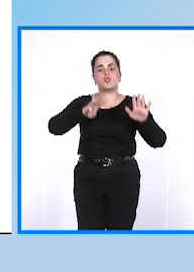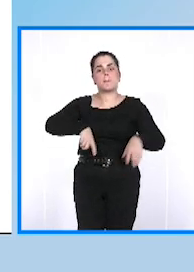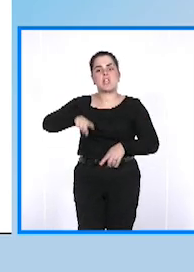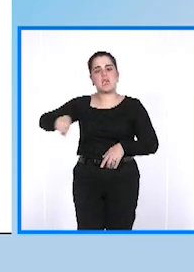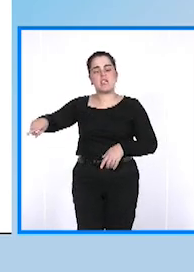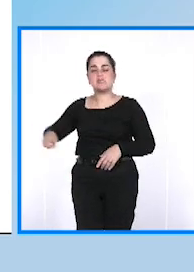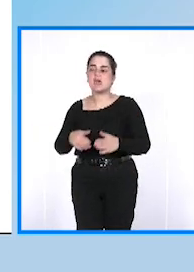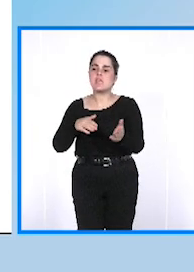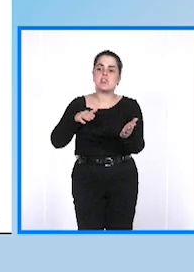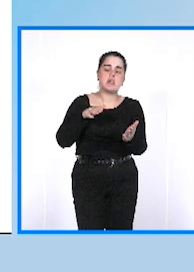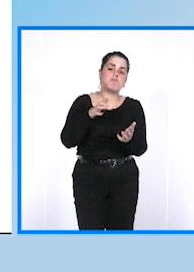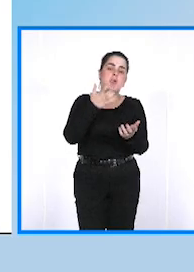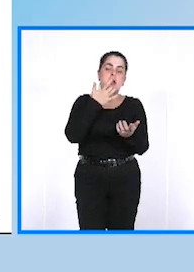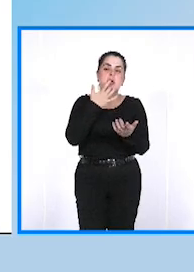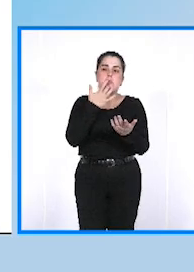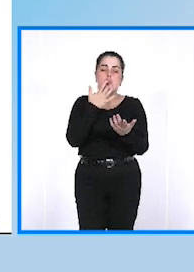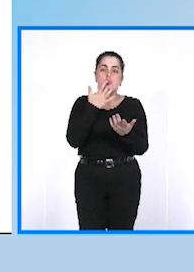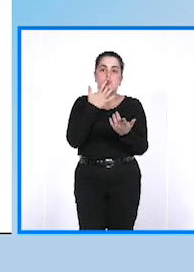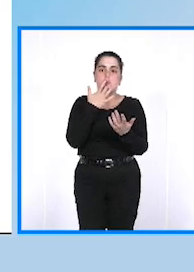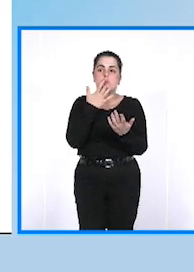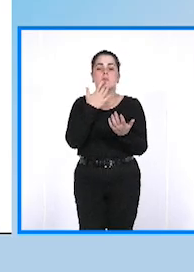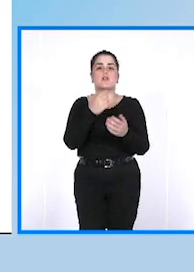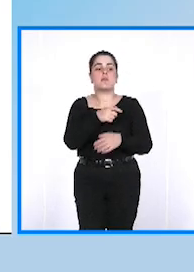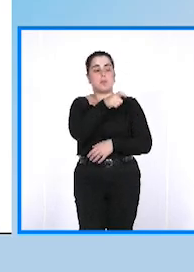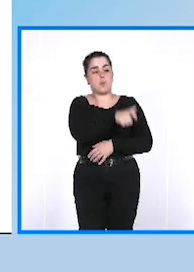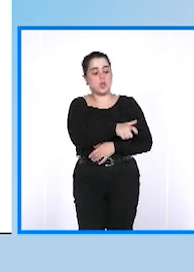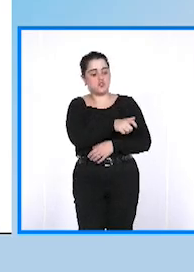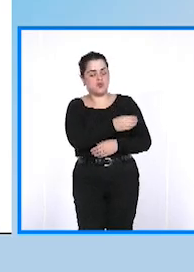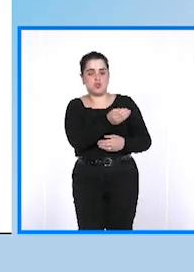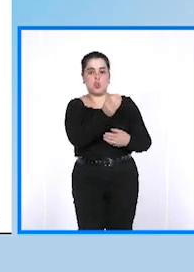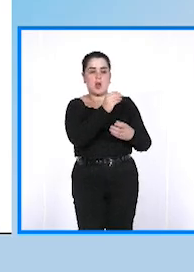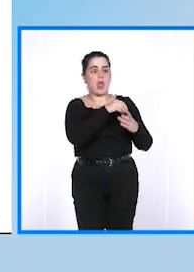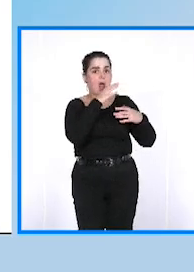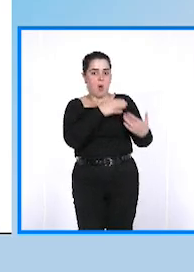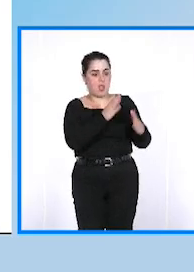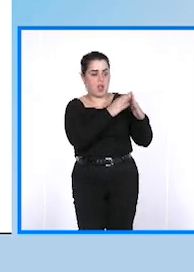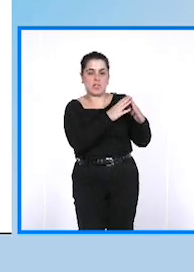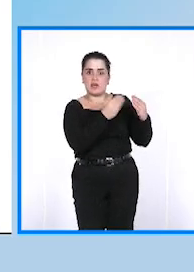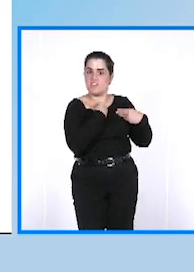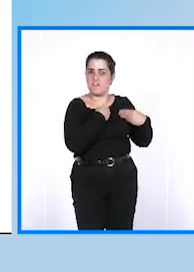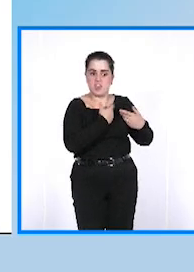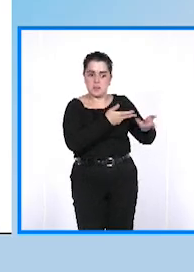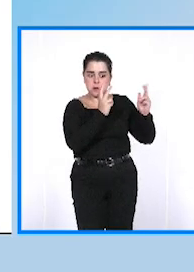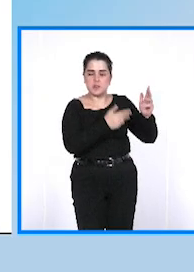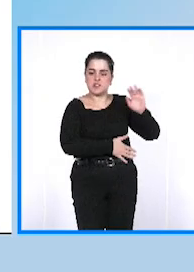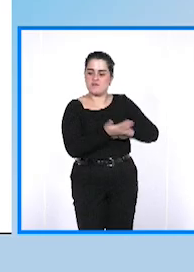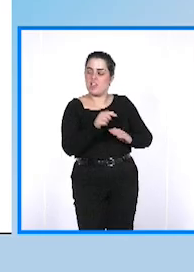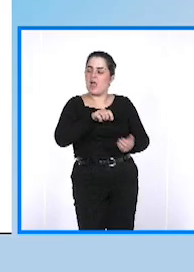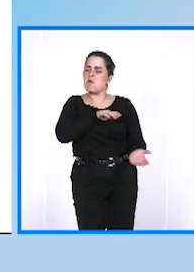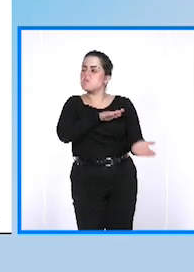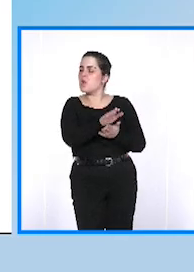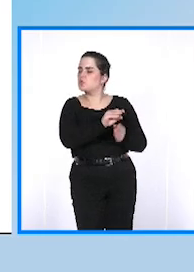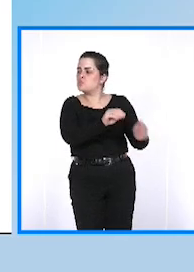eh Qué impacto ha tenido el proyecto en en la vida de de su familiar con discapacidad Esto se lo preguntábamos utilizando una escala